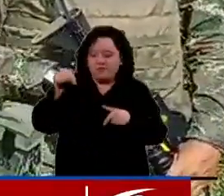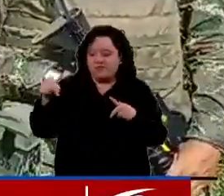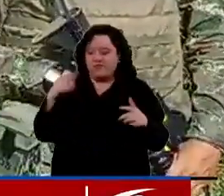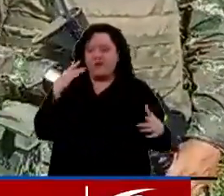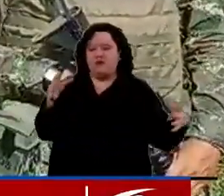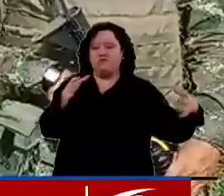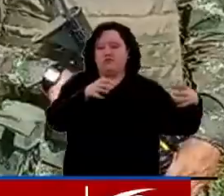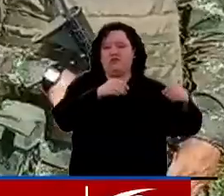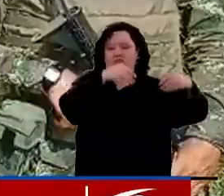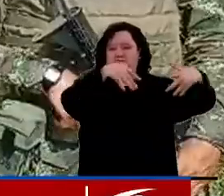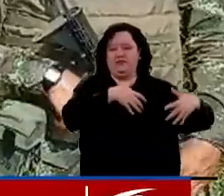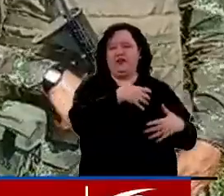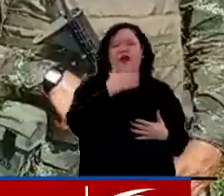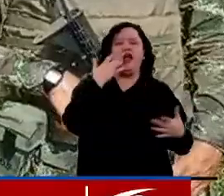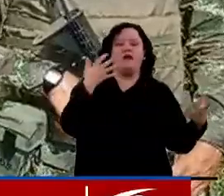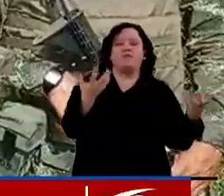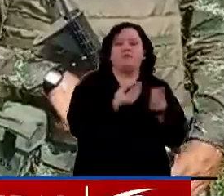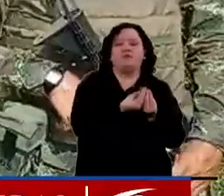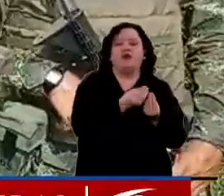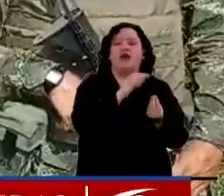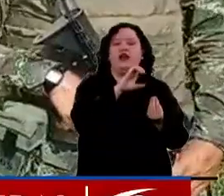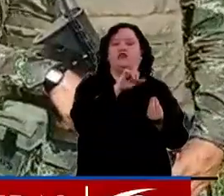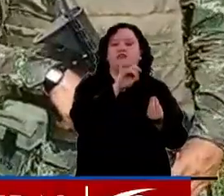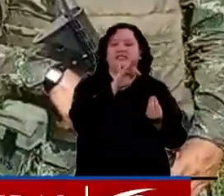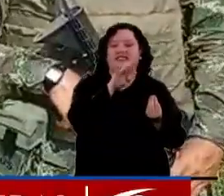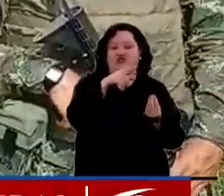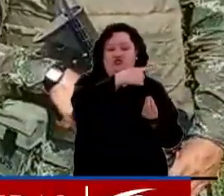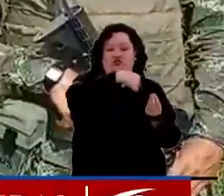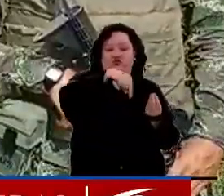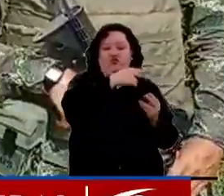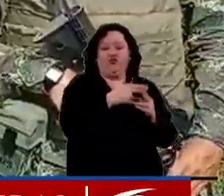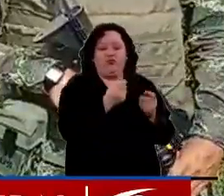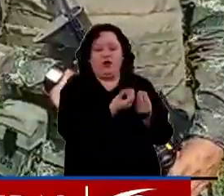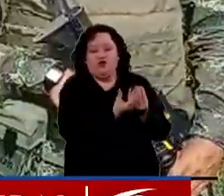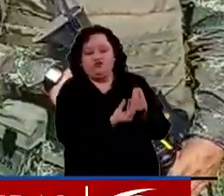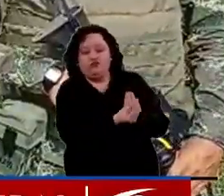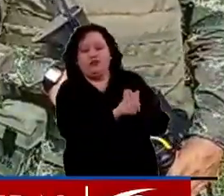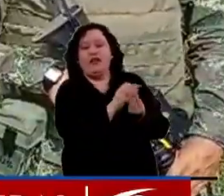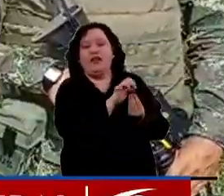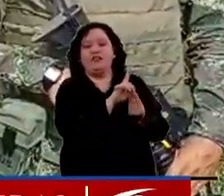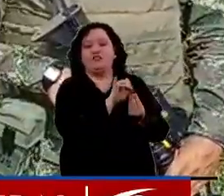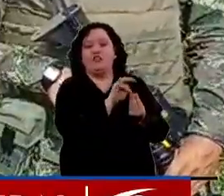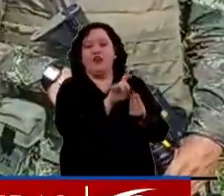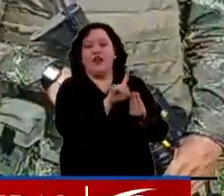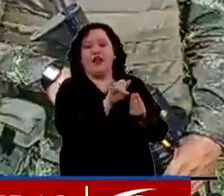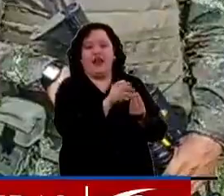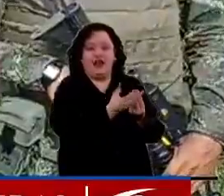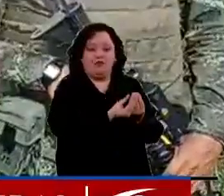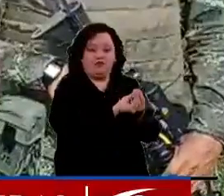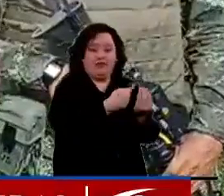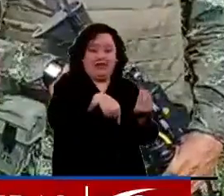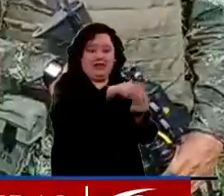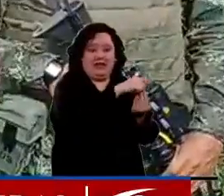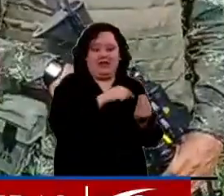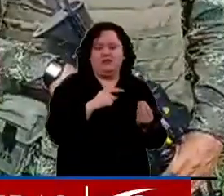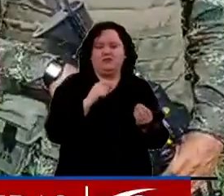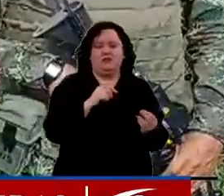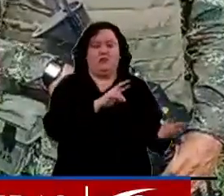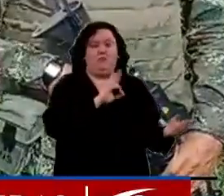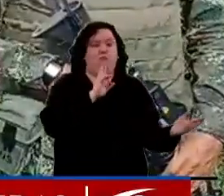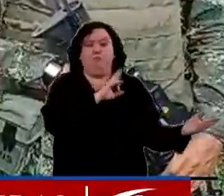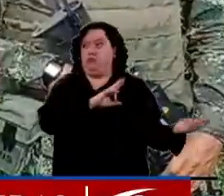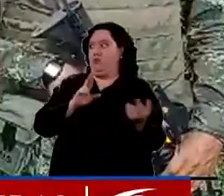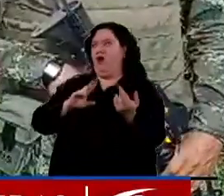Carlos Patiño, Compañía Edison Leal. Al reaccionar a este ataque, se ubicaron unas posiciones desde